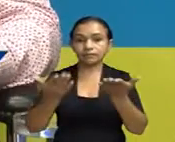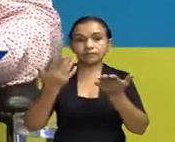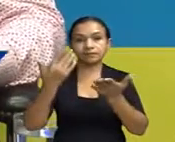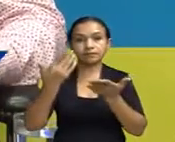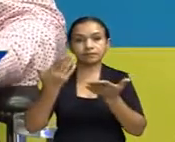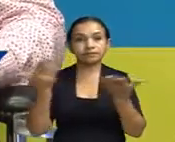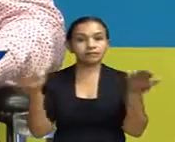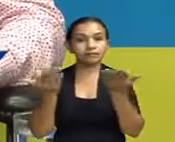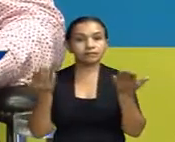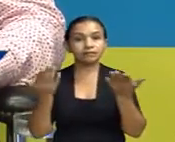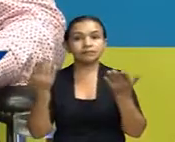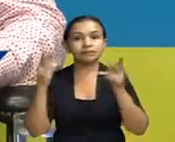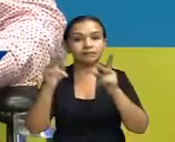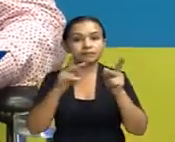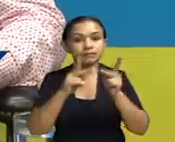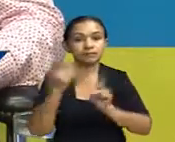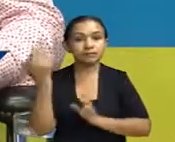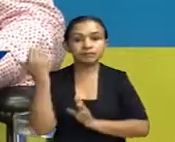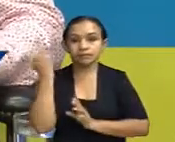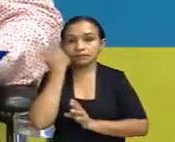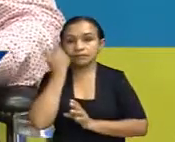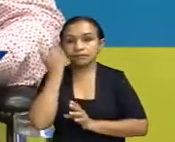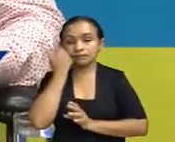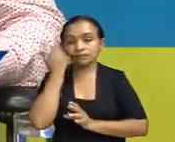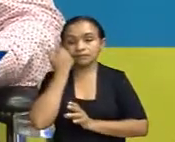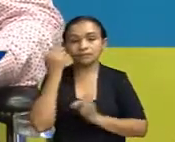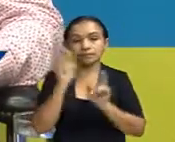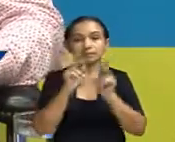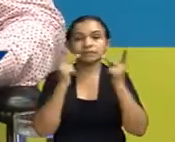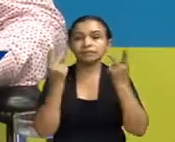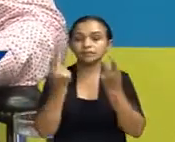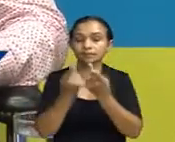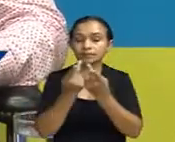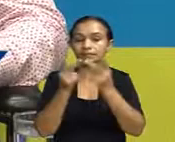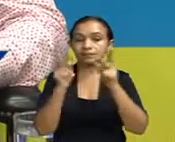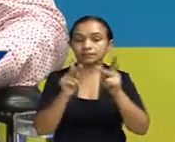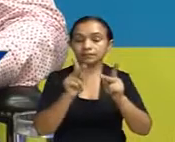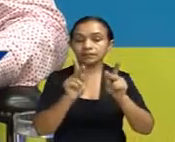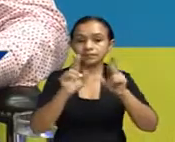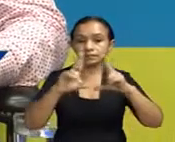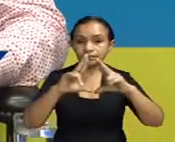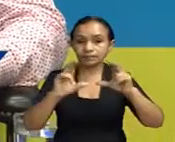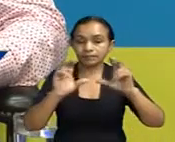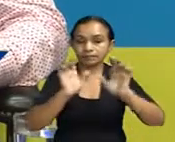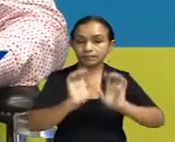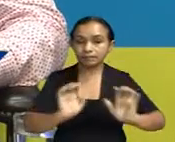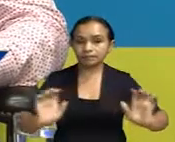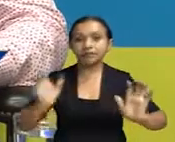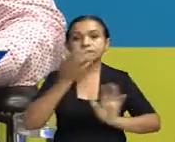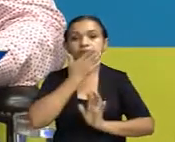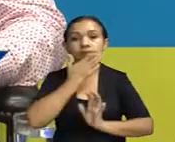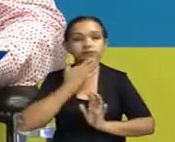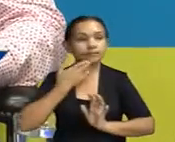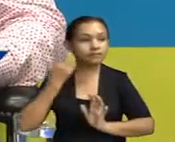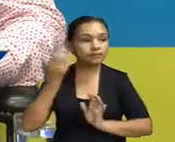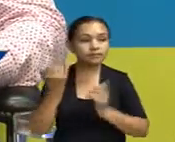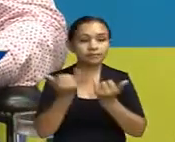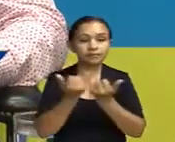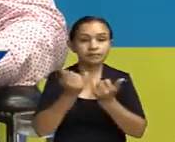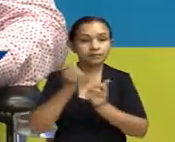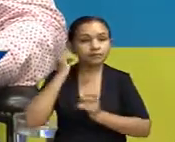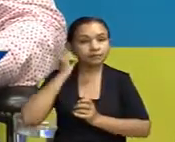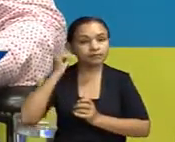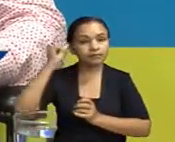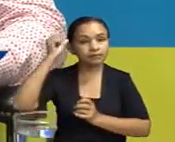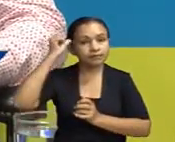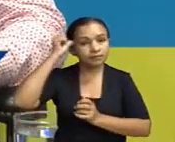conocimiento acerca de los padecimientos que afectan a la población nicaragüense, a los niños, a los jóvenes, a los adolescentes, a los adultos y a